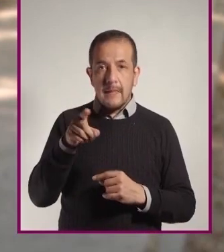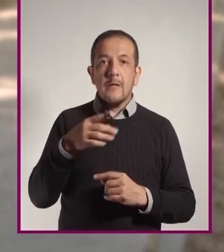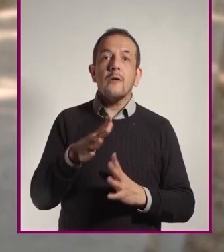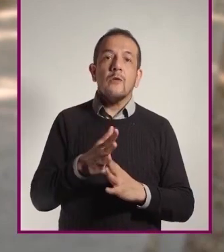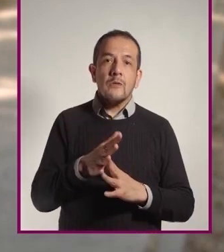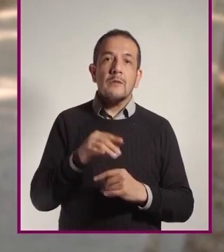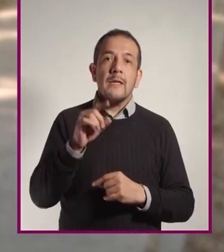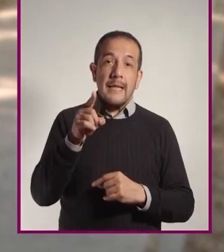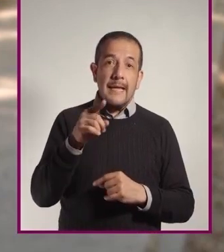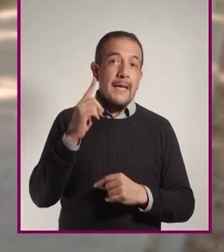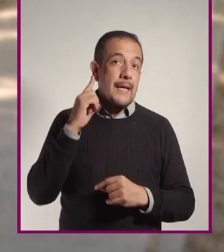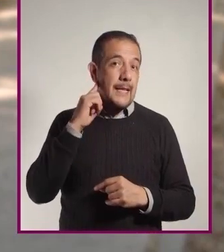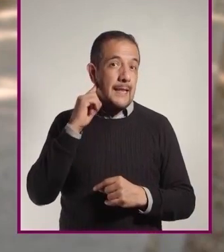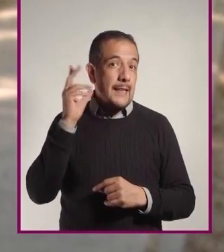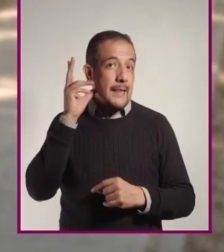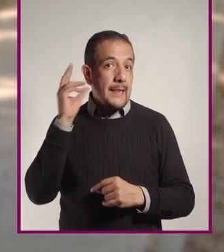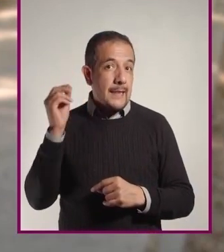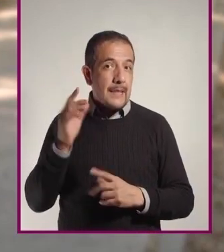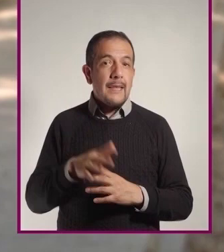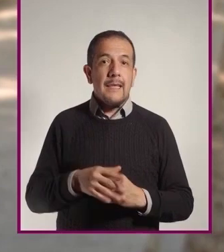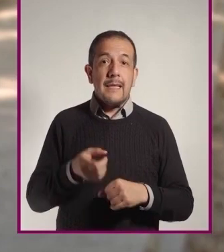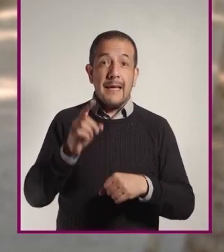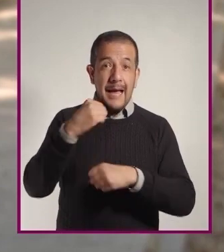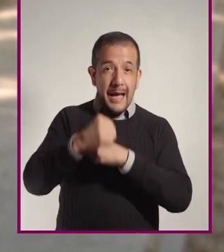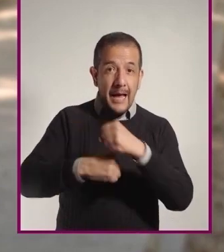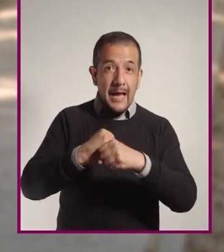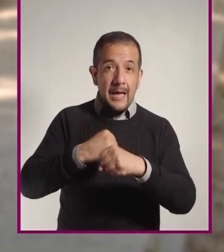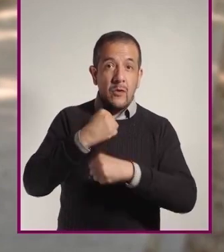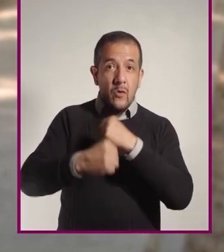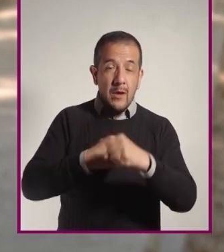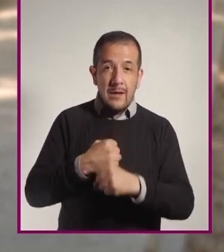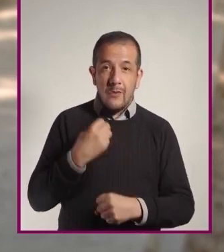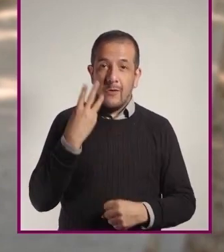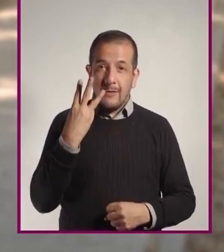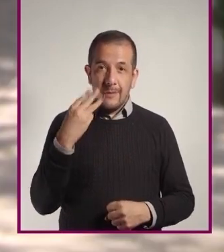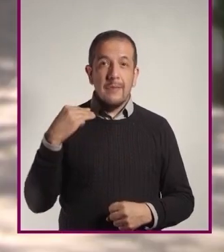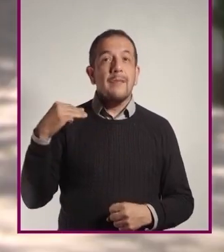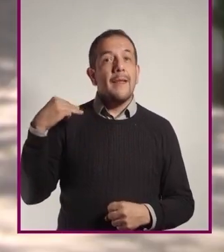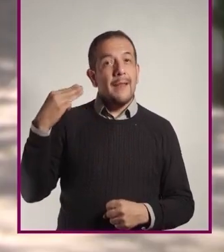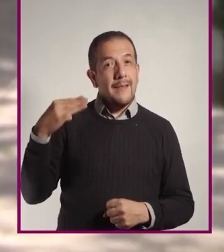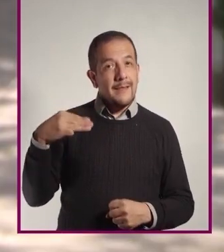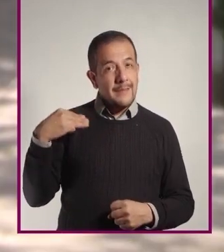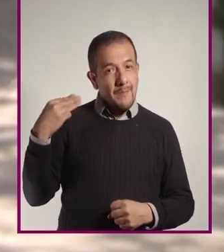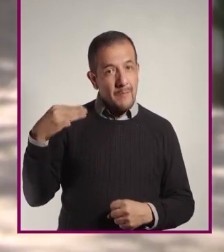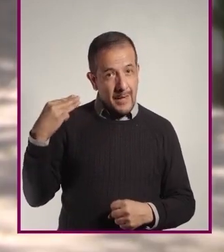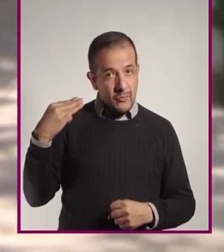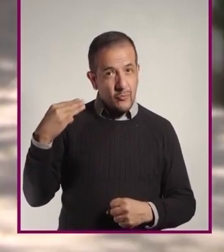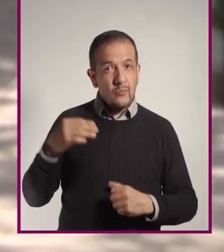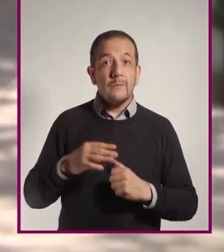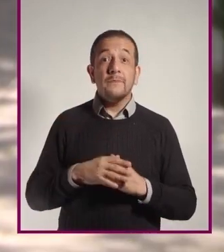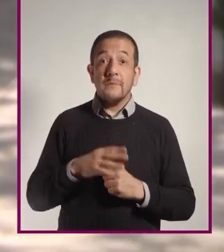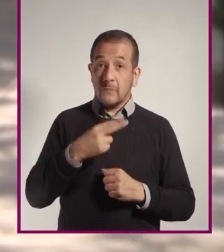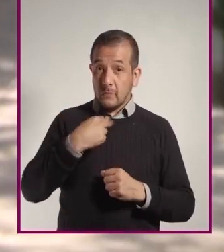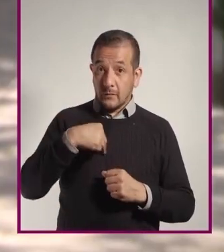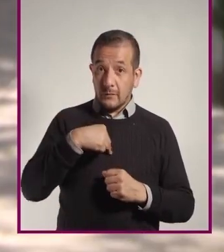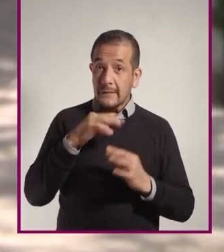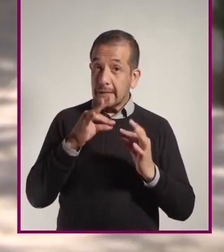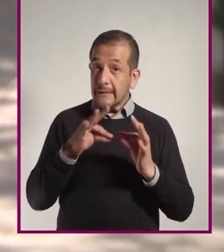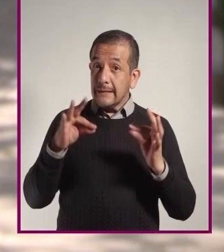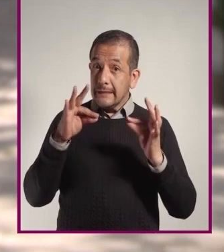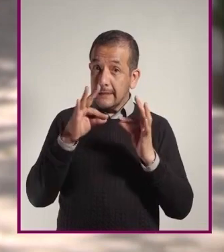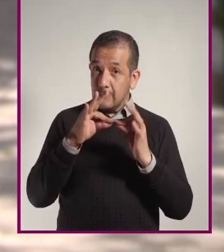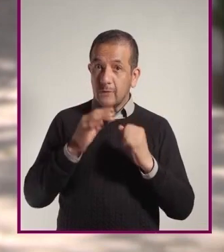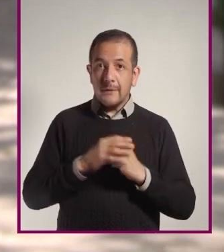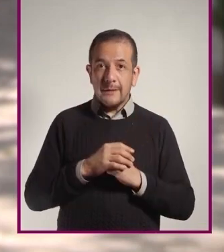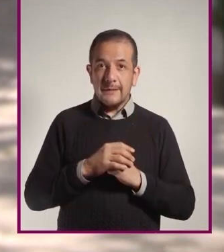Día Internacional de la Audición, que se celebra cada año el 3 de marzo. Es importante llamar la atención hasta